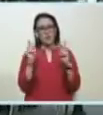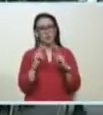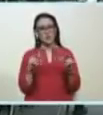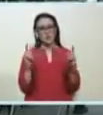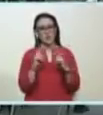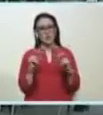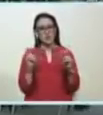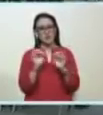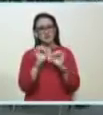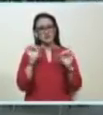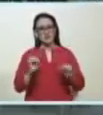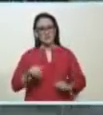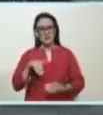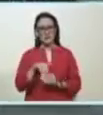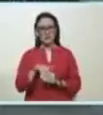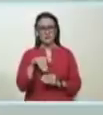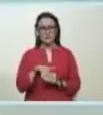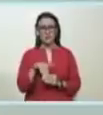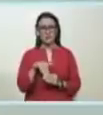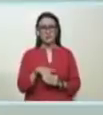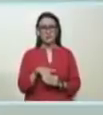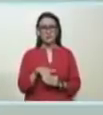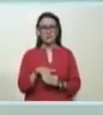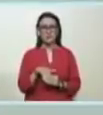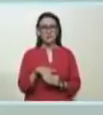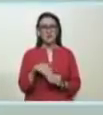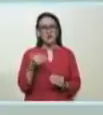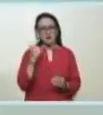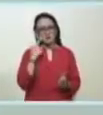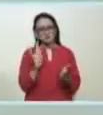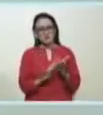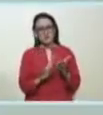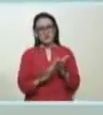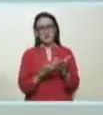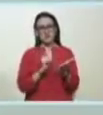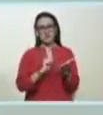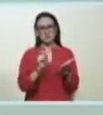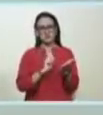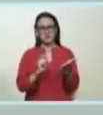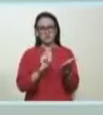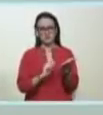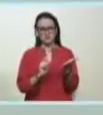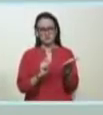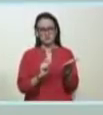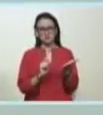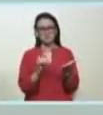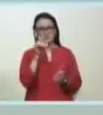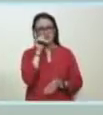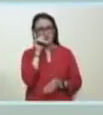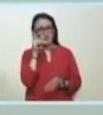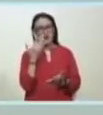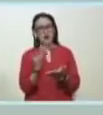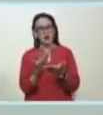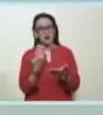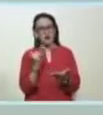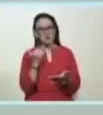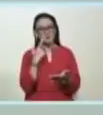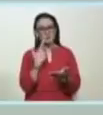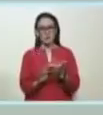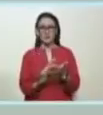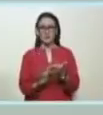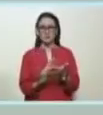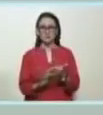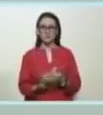al sistema electoral. De ello, hay pruebas escritas y audiovisuales.